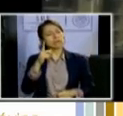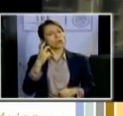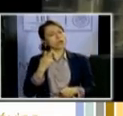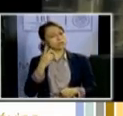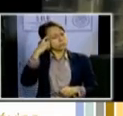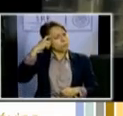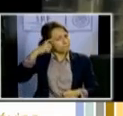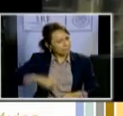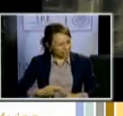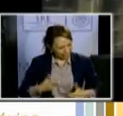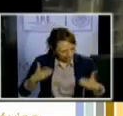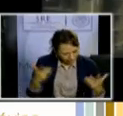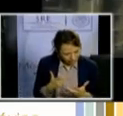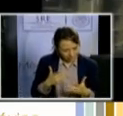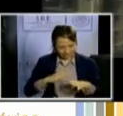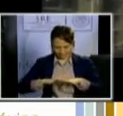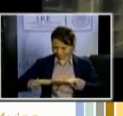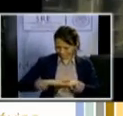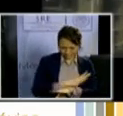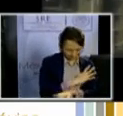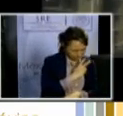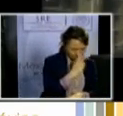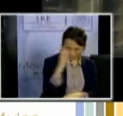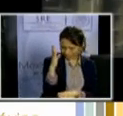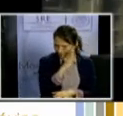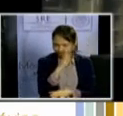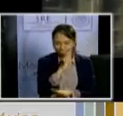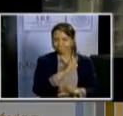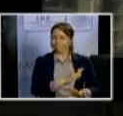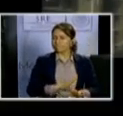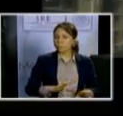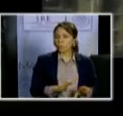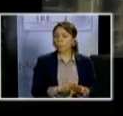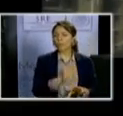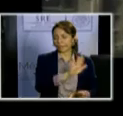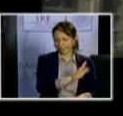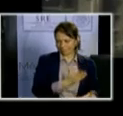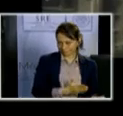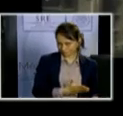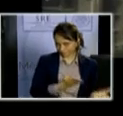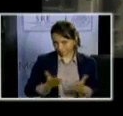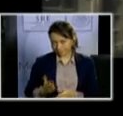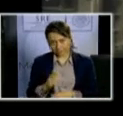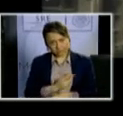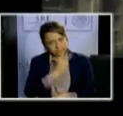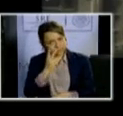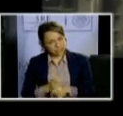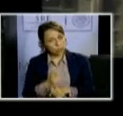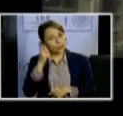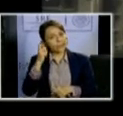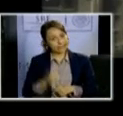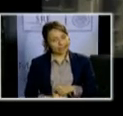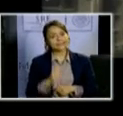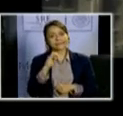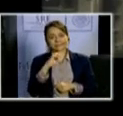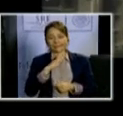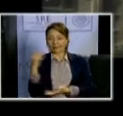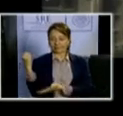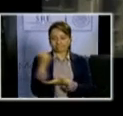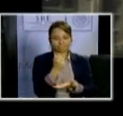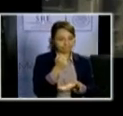lo sufre desmedidamente. La segunda es una asimetría interna, producto del desequilibrio en la distribución del